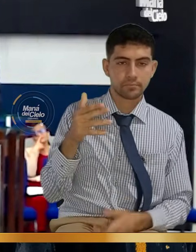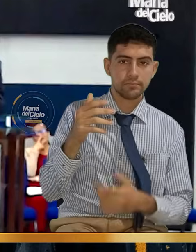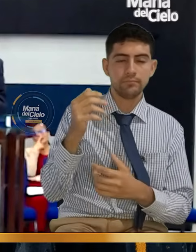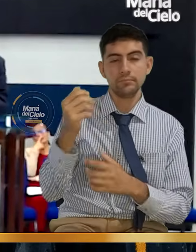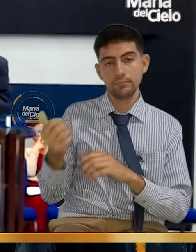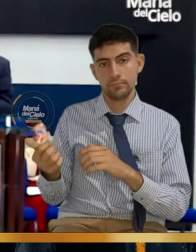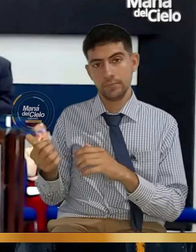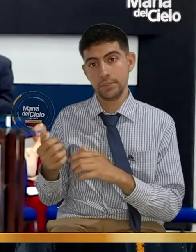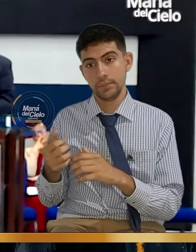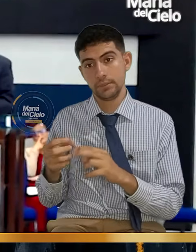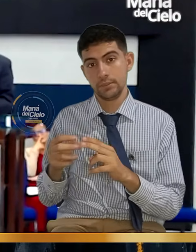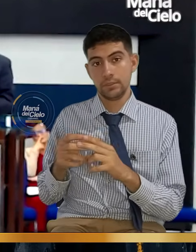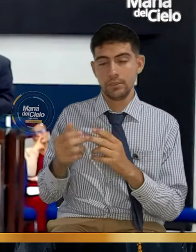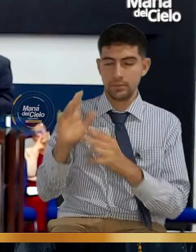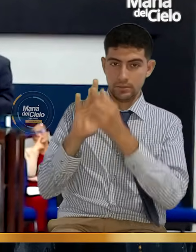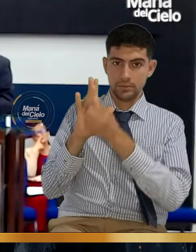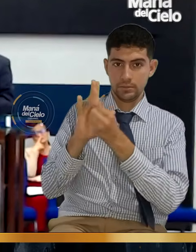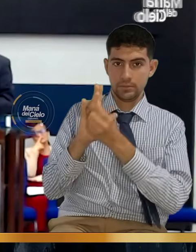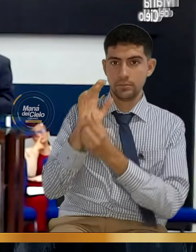a pensar.